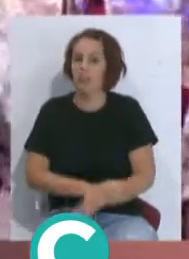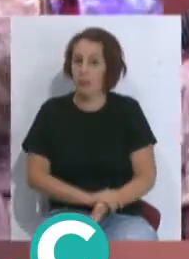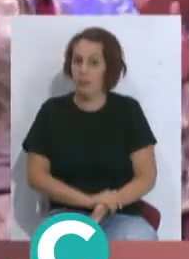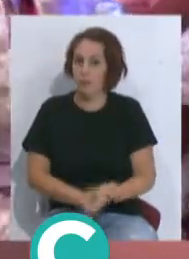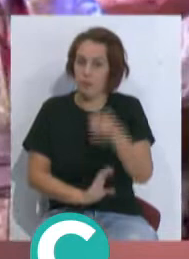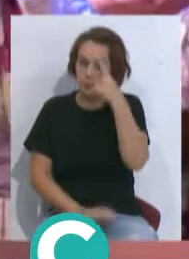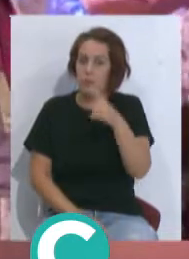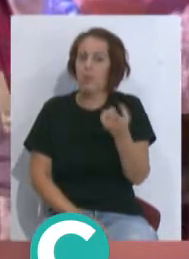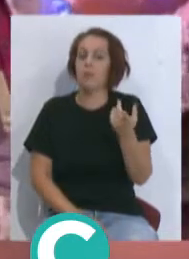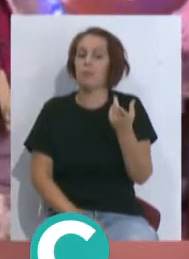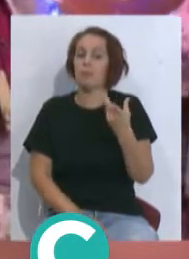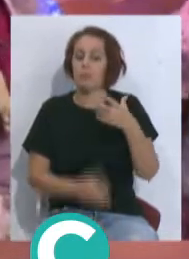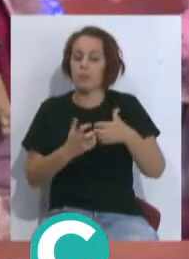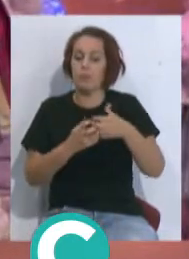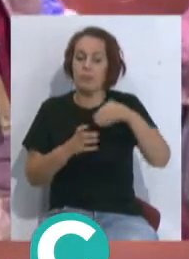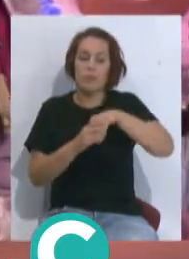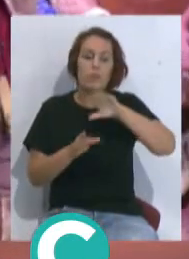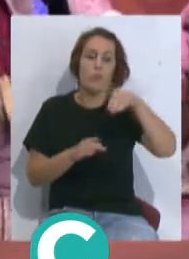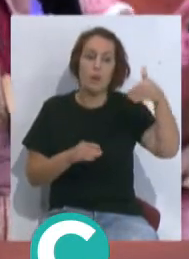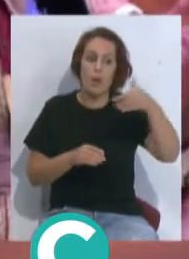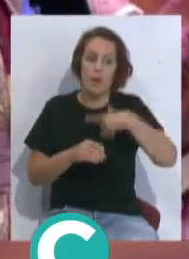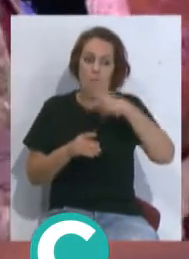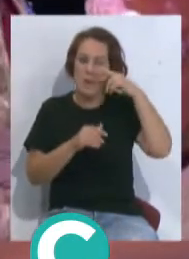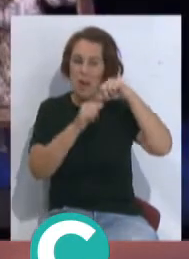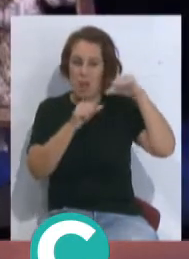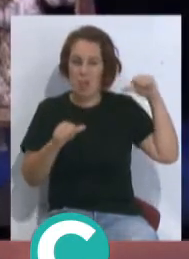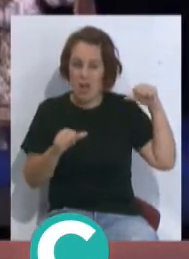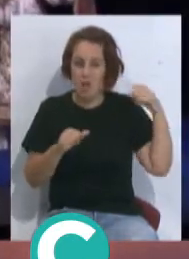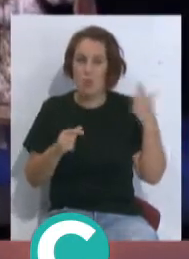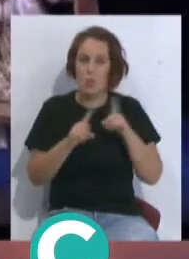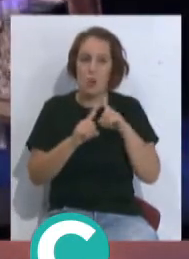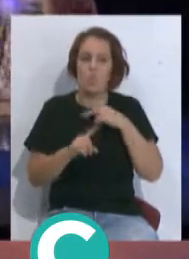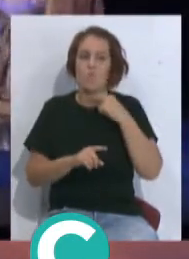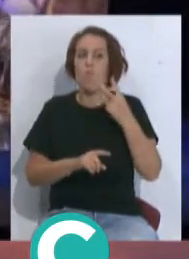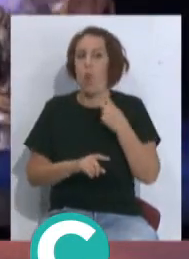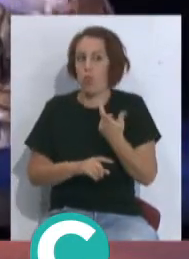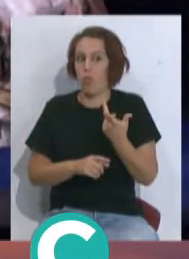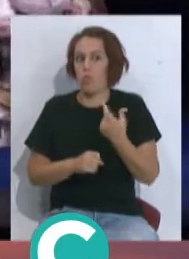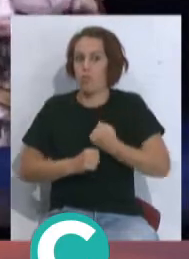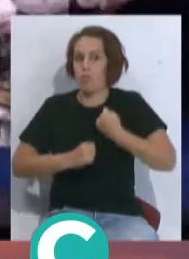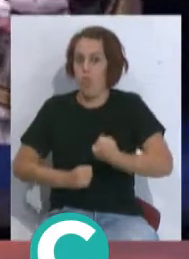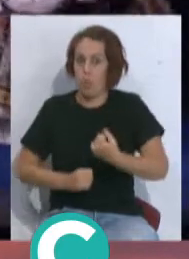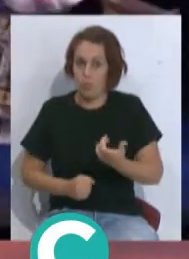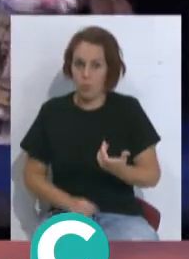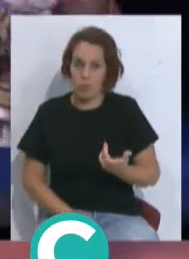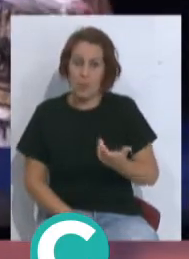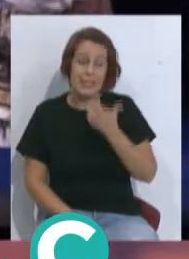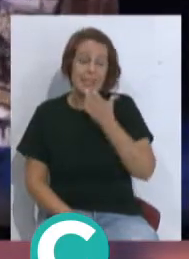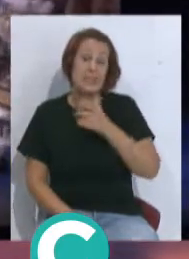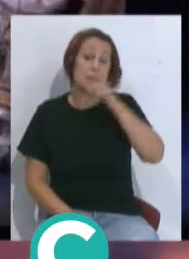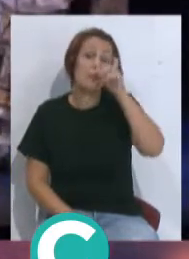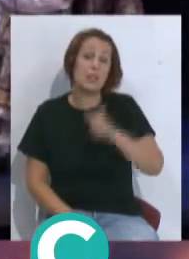cómo funciona externamente, que tiene el bagaje que tiene, que es una voz más que autorizada, que es el quien tenía. Si